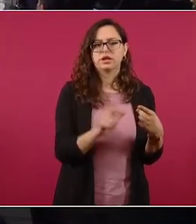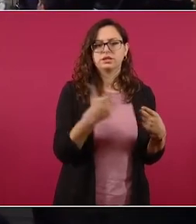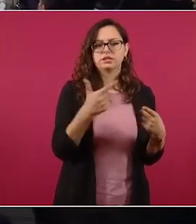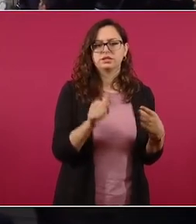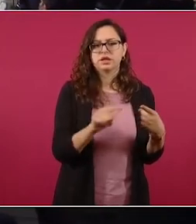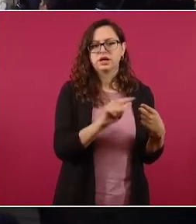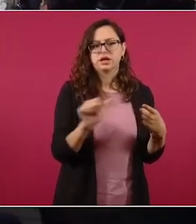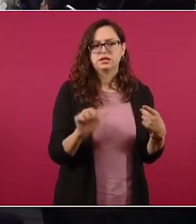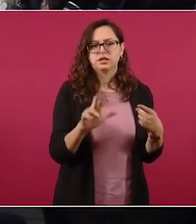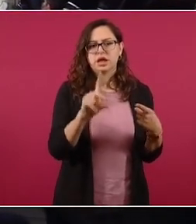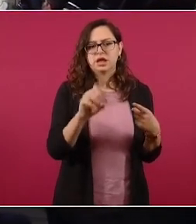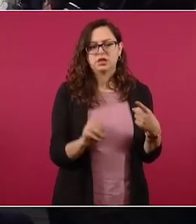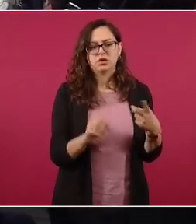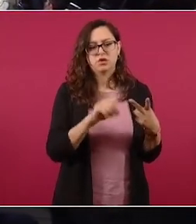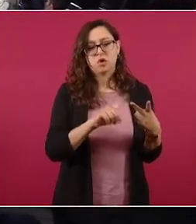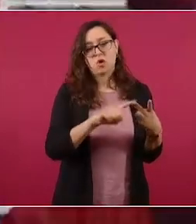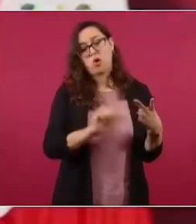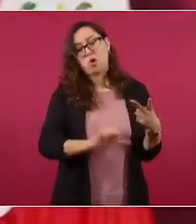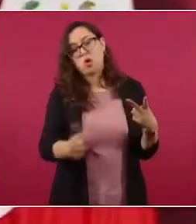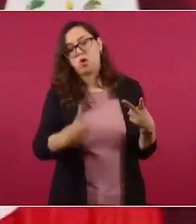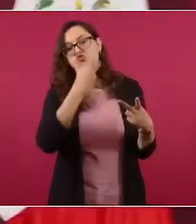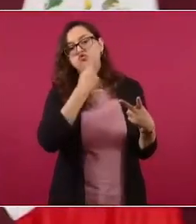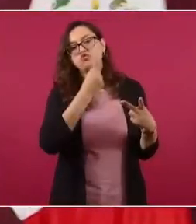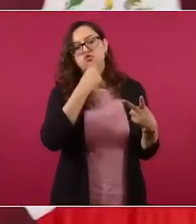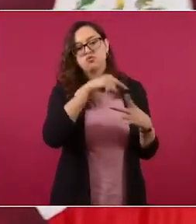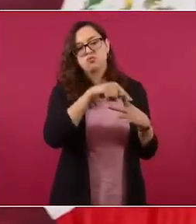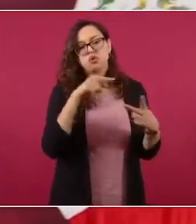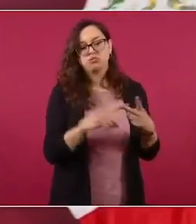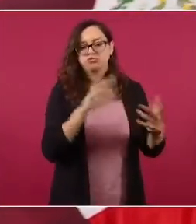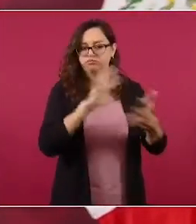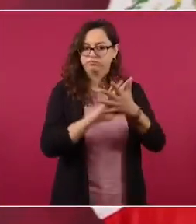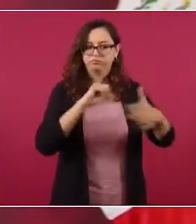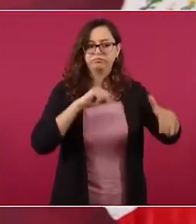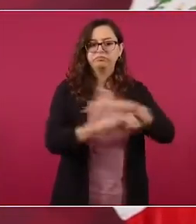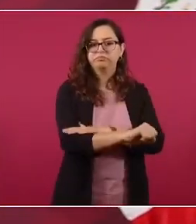¿sí? Y también viernes.